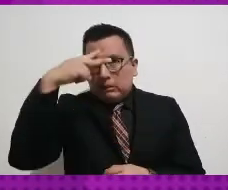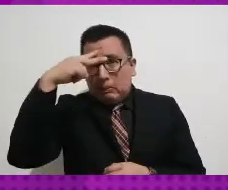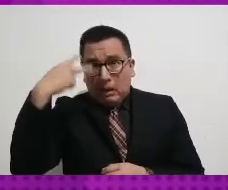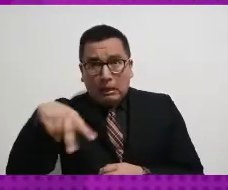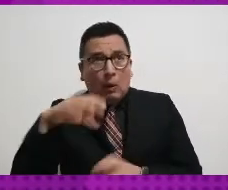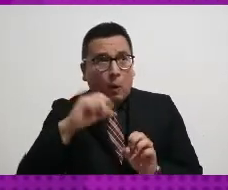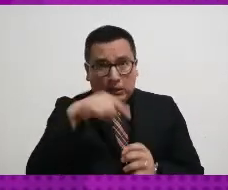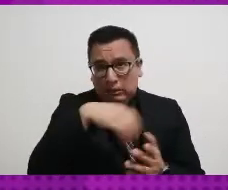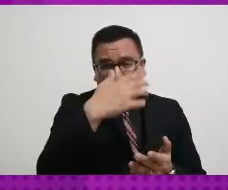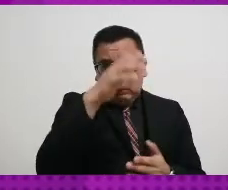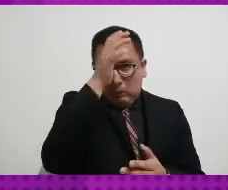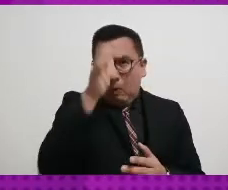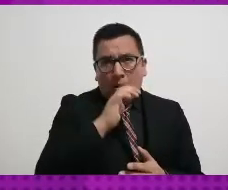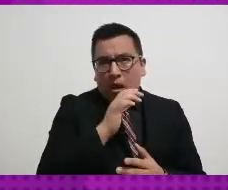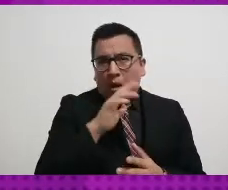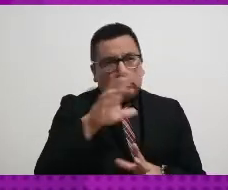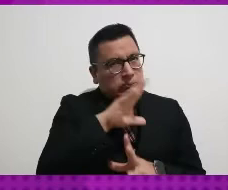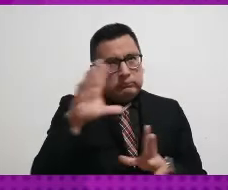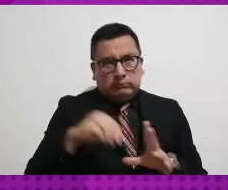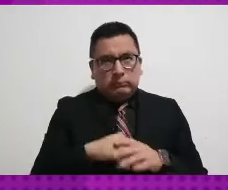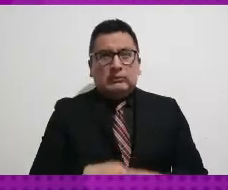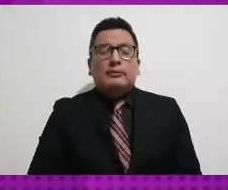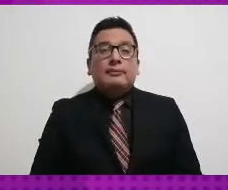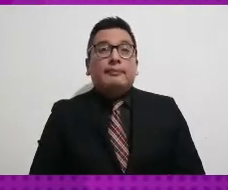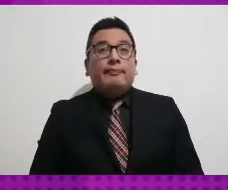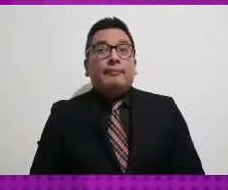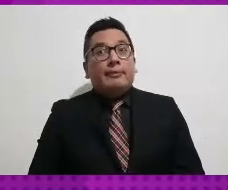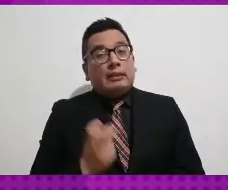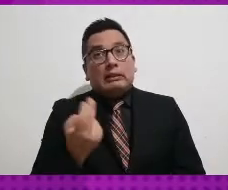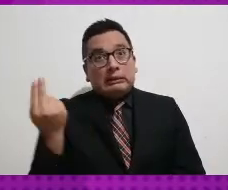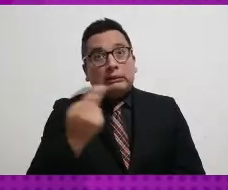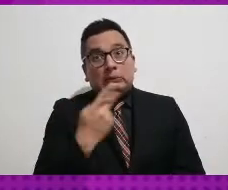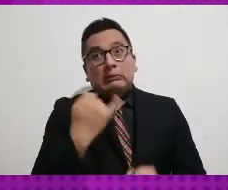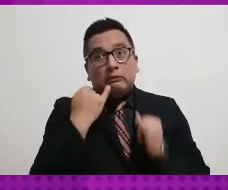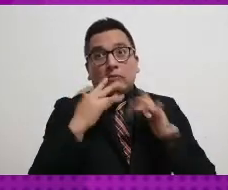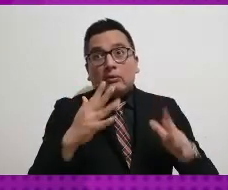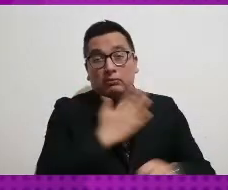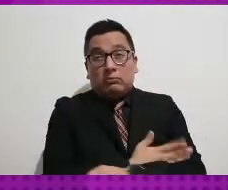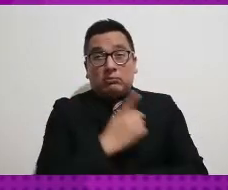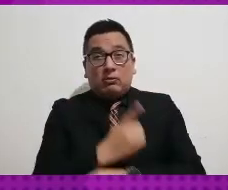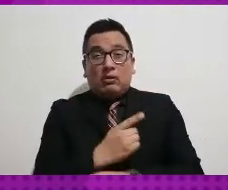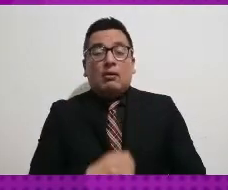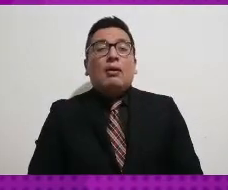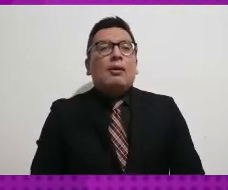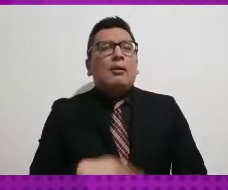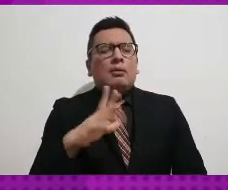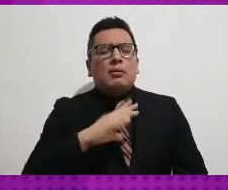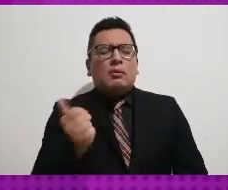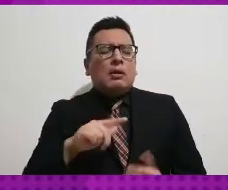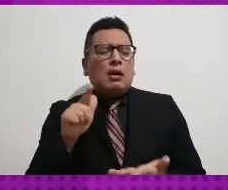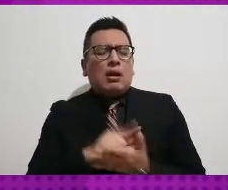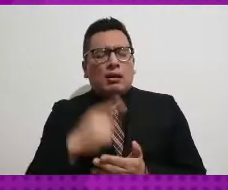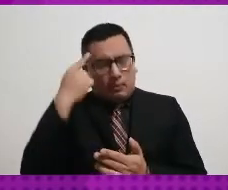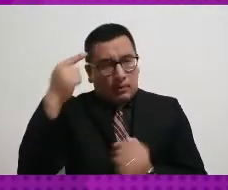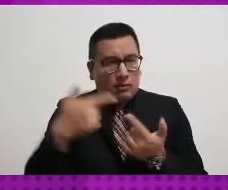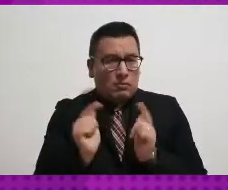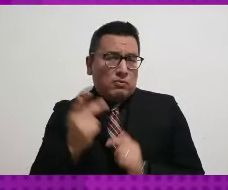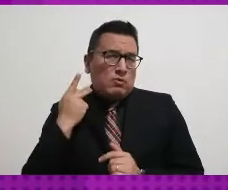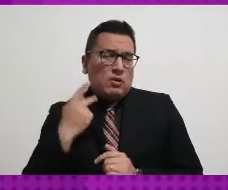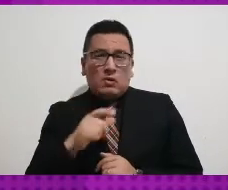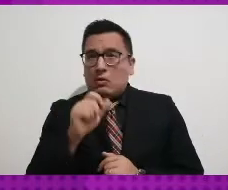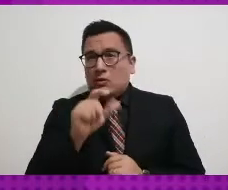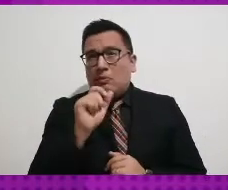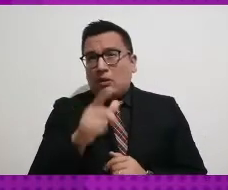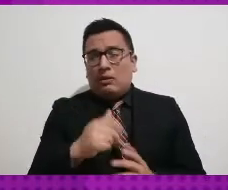como locales. Y bueno, la ley de partidos también establece ciertas obligaciones de transparencia. En el caso particular de Coahuila,